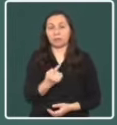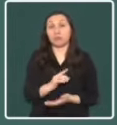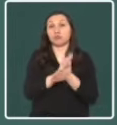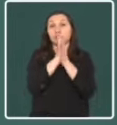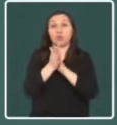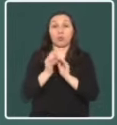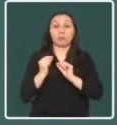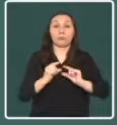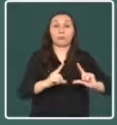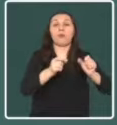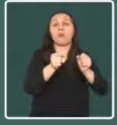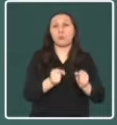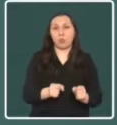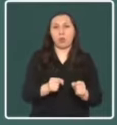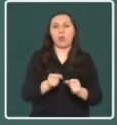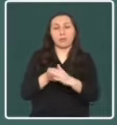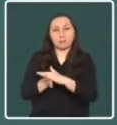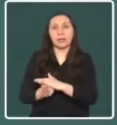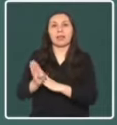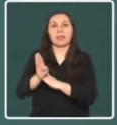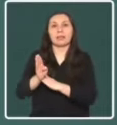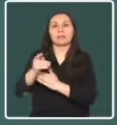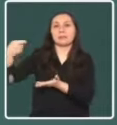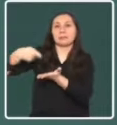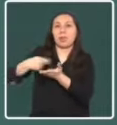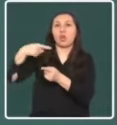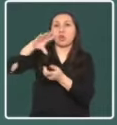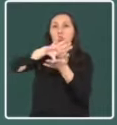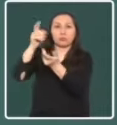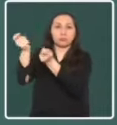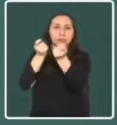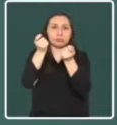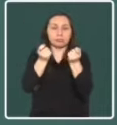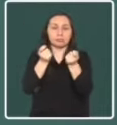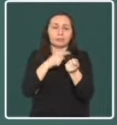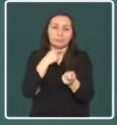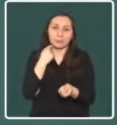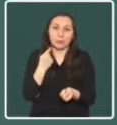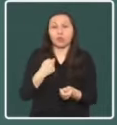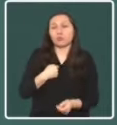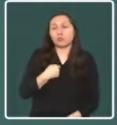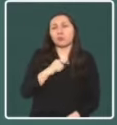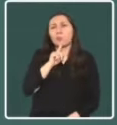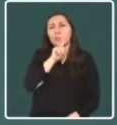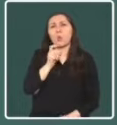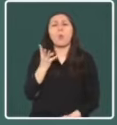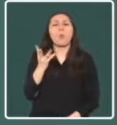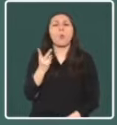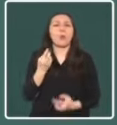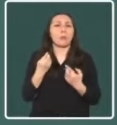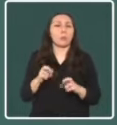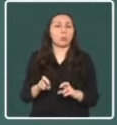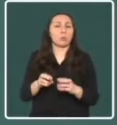no todos los emprendedores pueden acceder a estas fuentes de financiamiento en otros mercados. Yo me pregunto cuántas